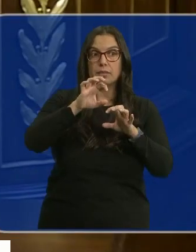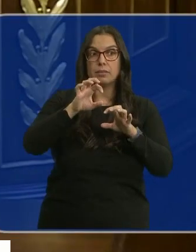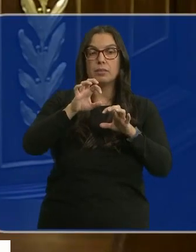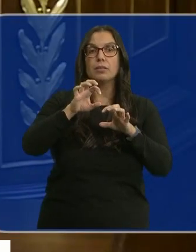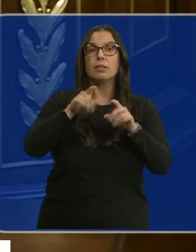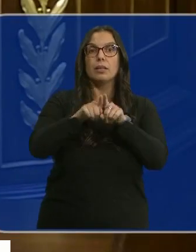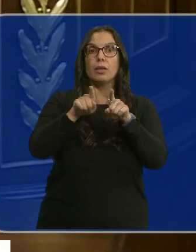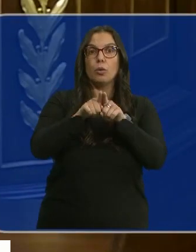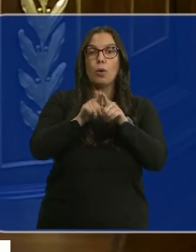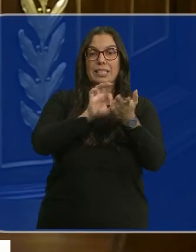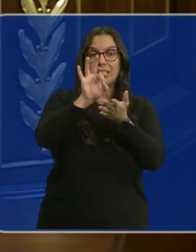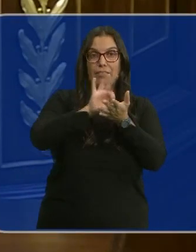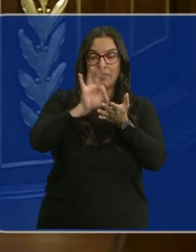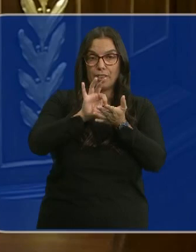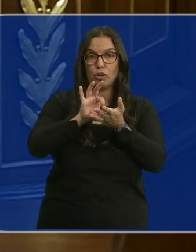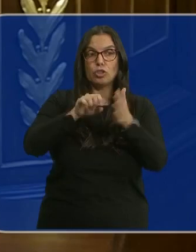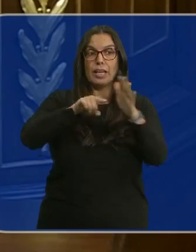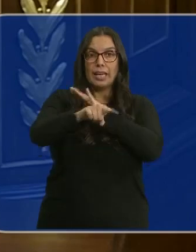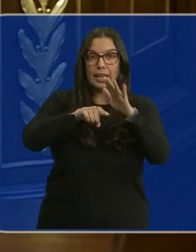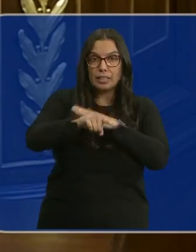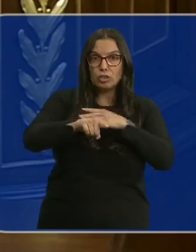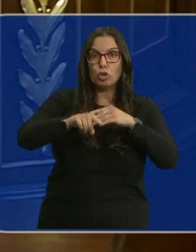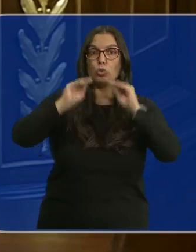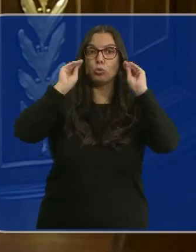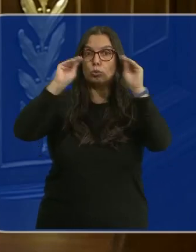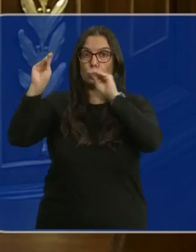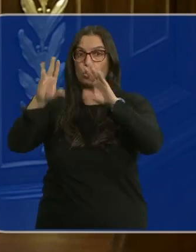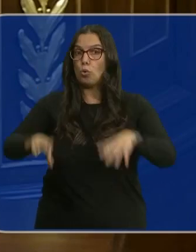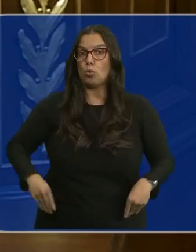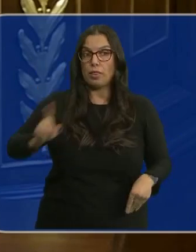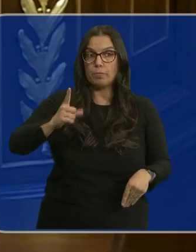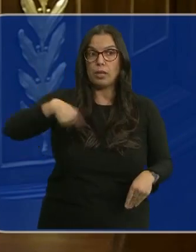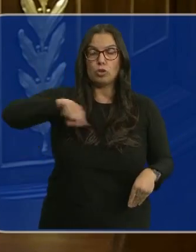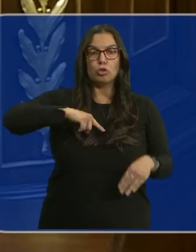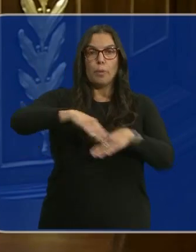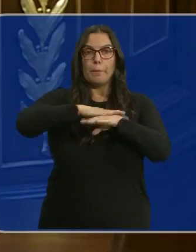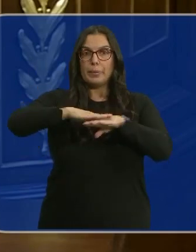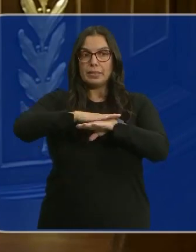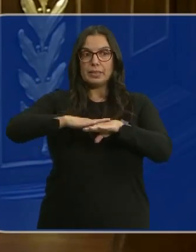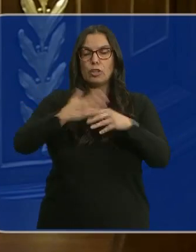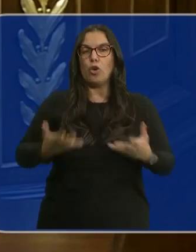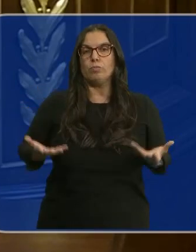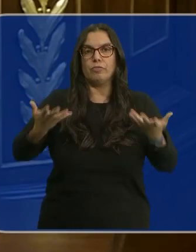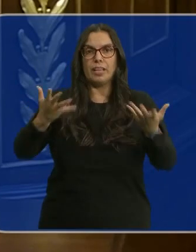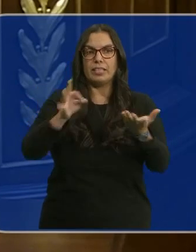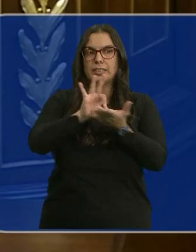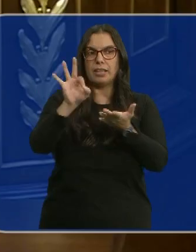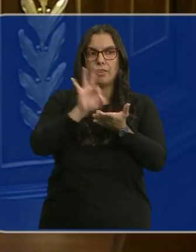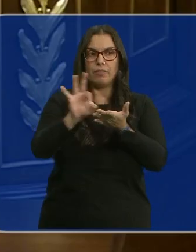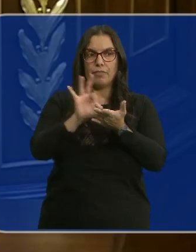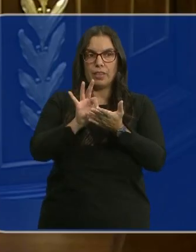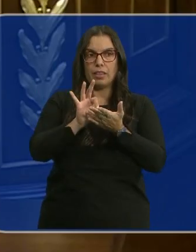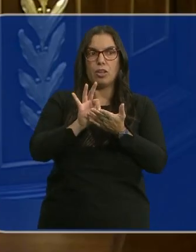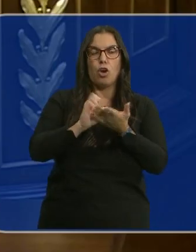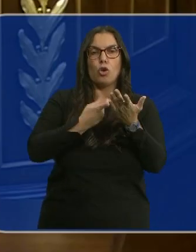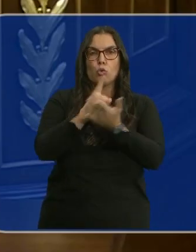esta segregación de servicios ni la gestión de los tráficos regionales, el Ministerio de Transportes prestará los servicios con el actual